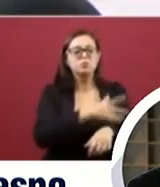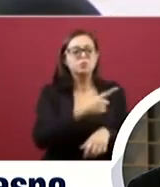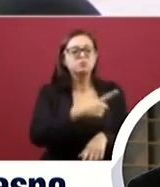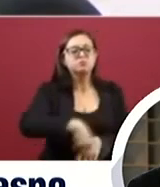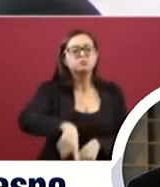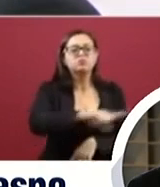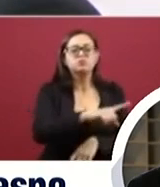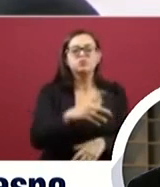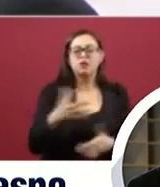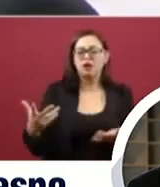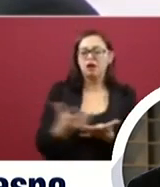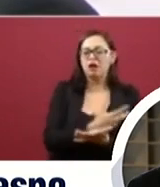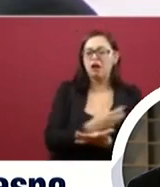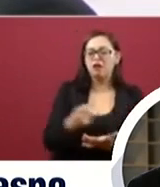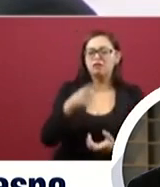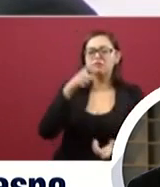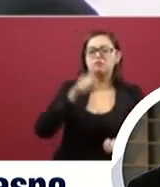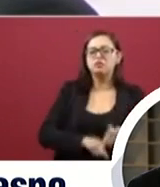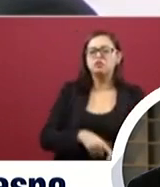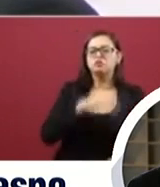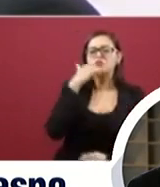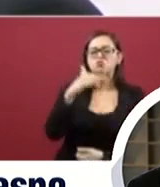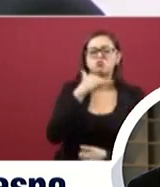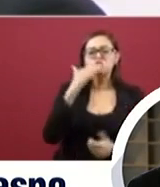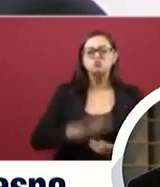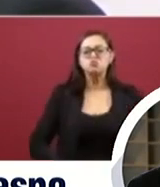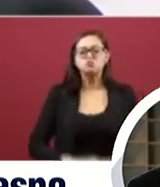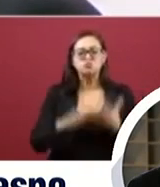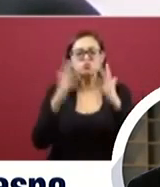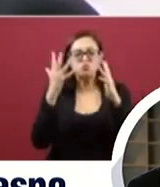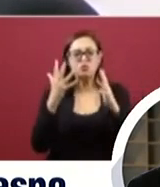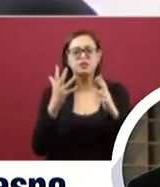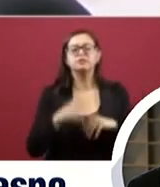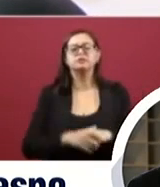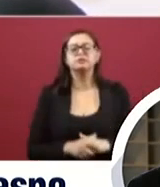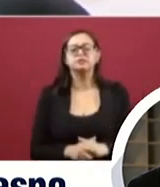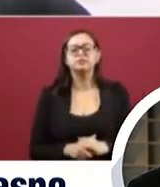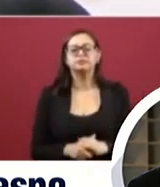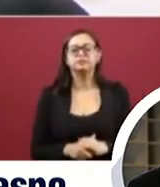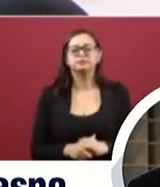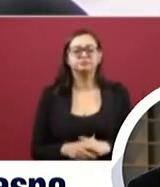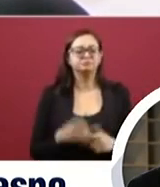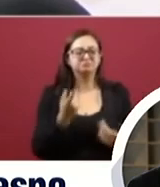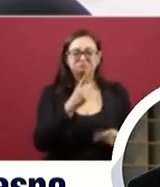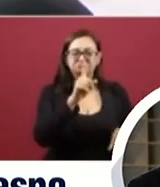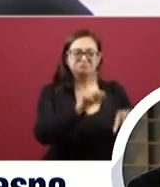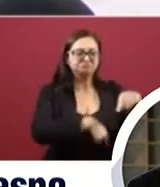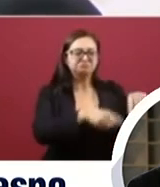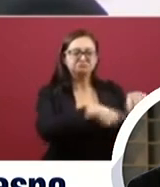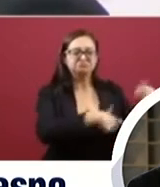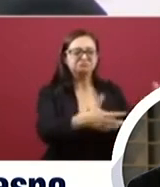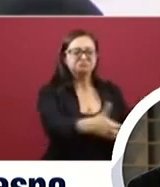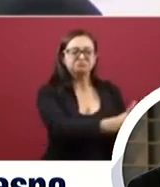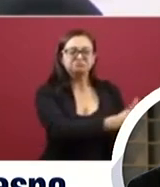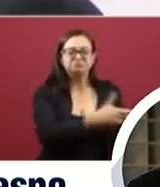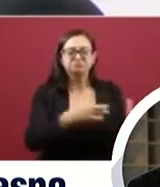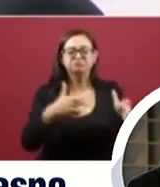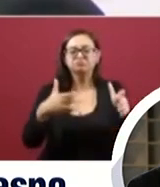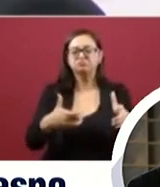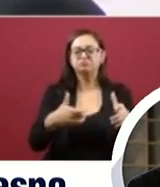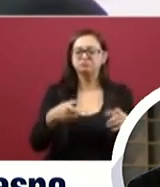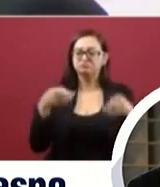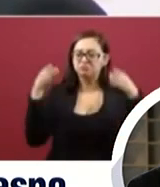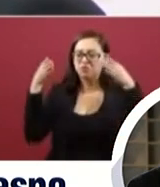capacidad profesional y experiencia profesional, difícilmente las veremos tomando decisiones que contradigan, digamos,